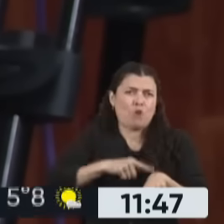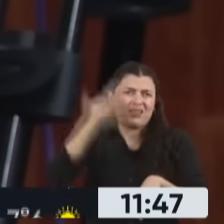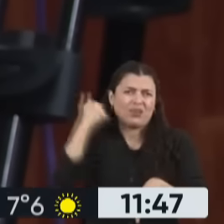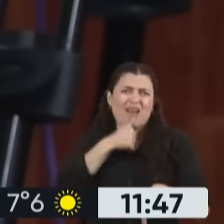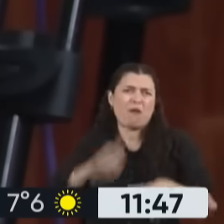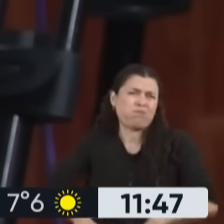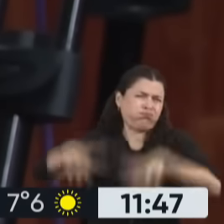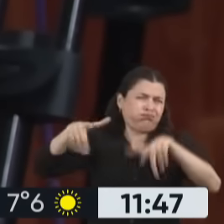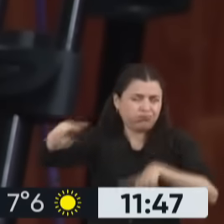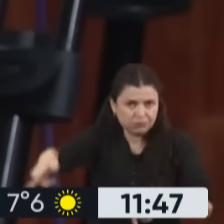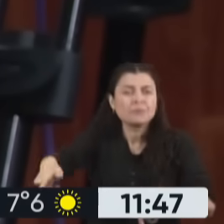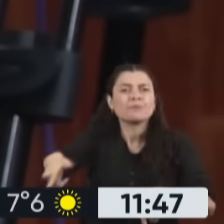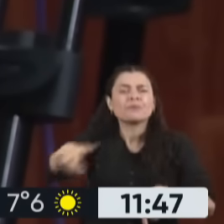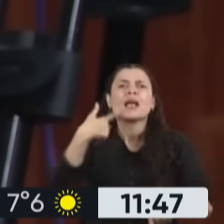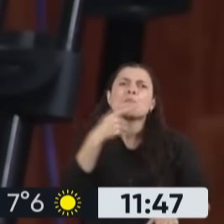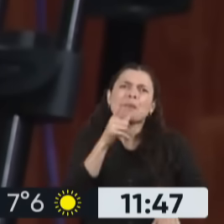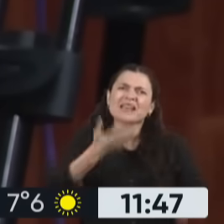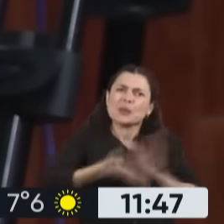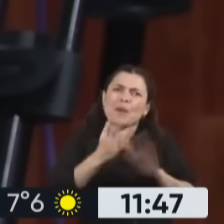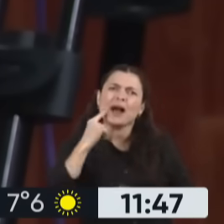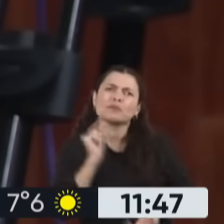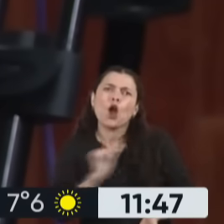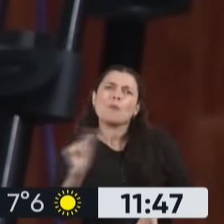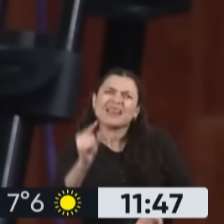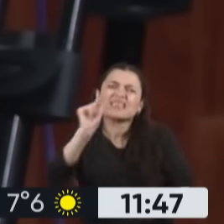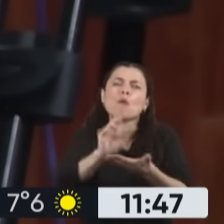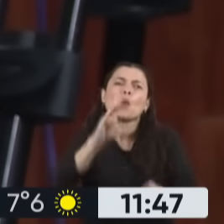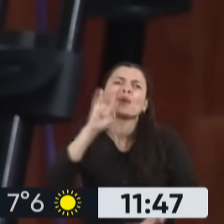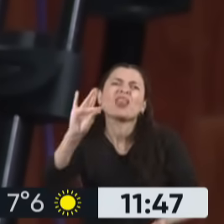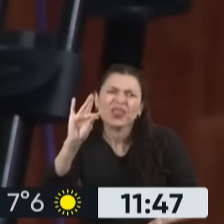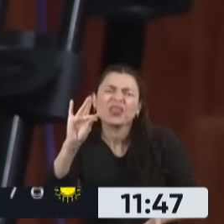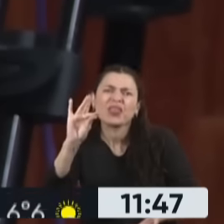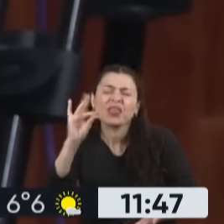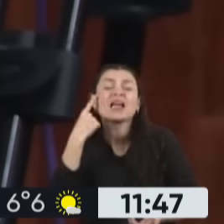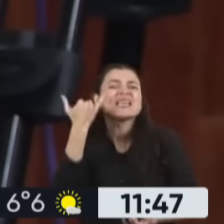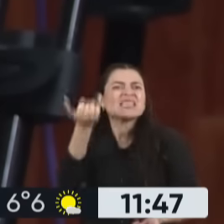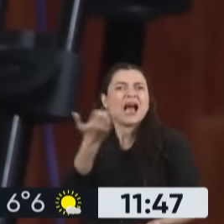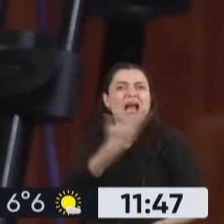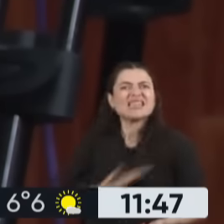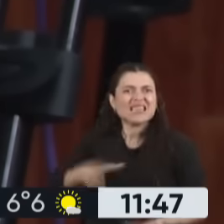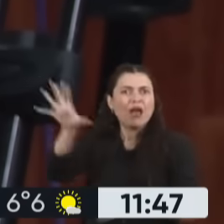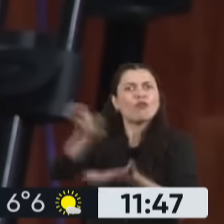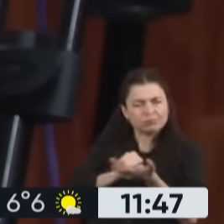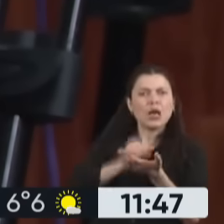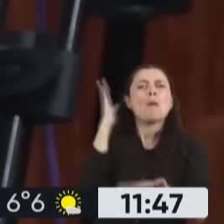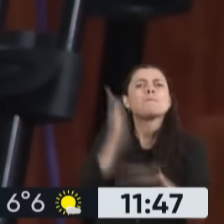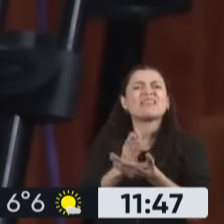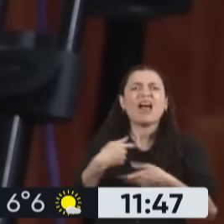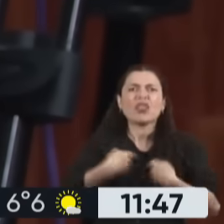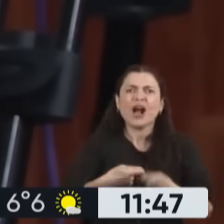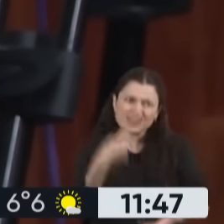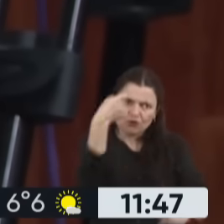inundación. Tengo entendido que hay un préstamo del BID para eso y se usó la mitad, según la información que tengo. Vos, si querés, me podés